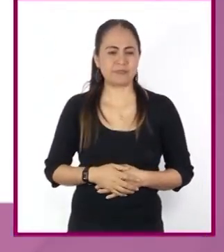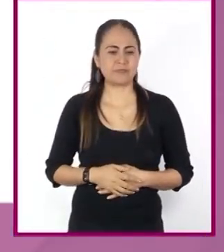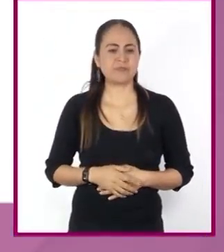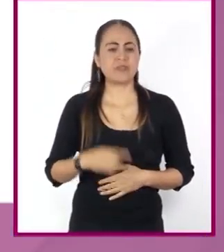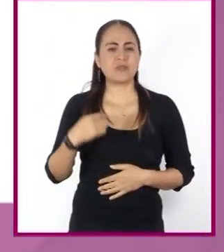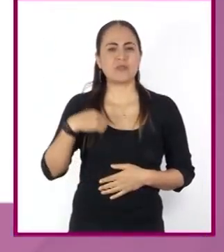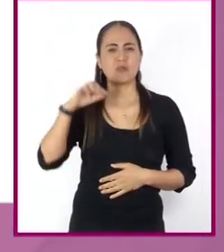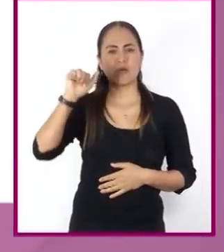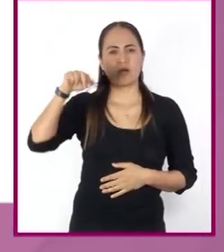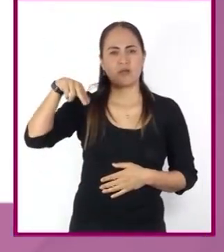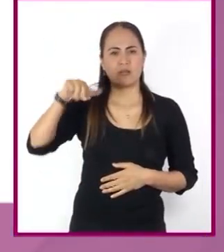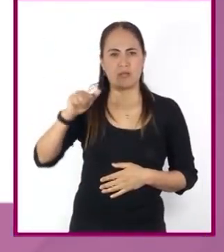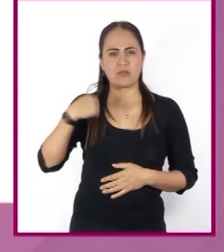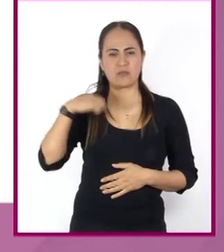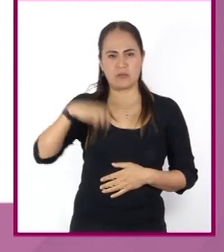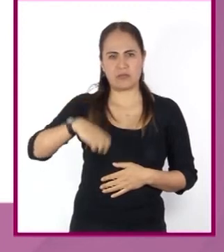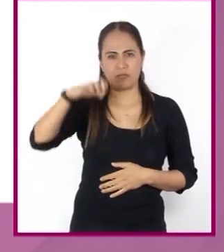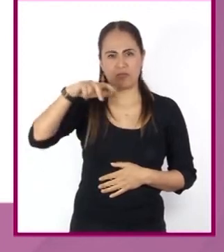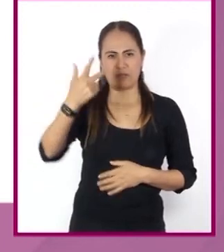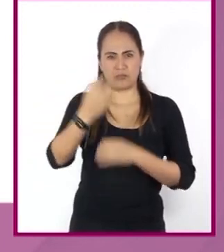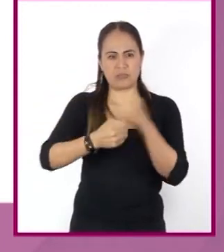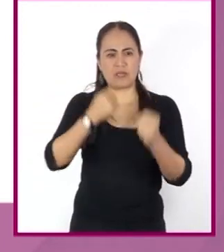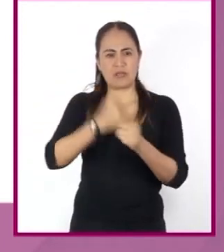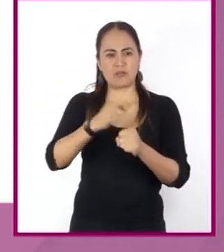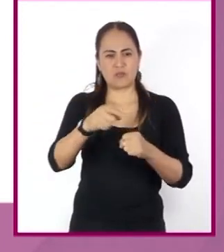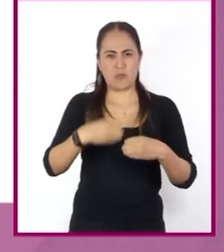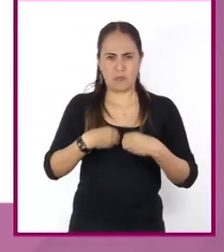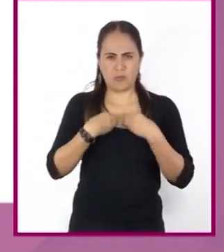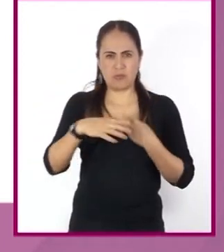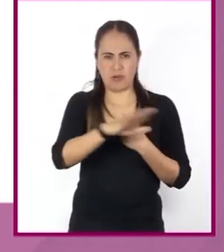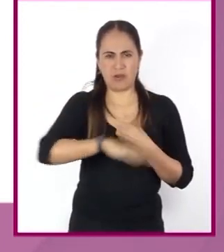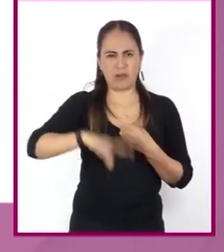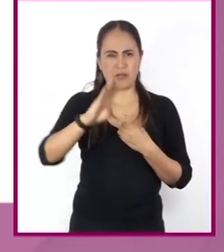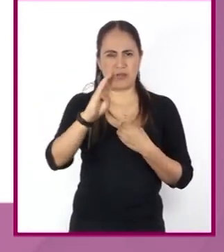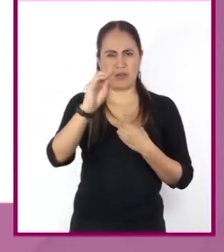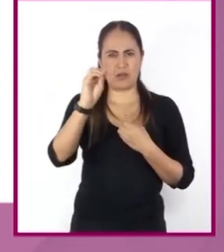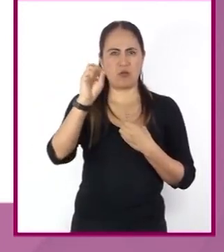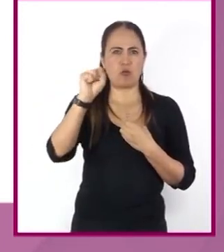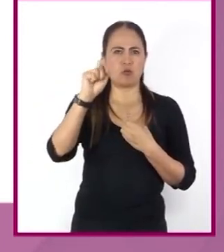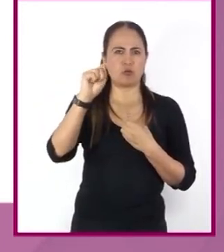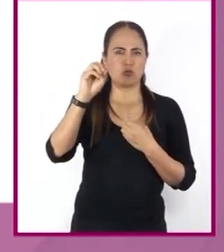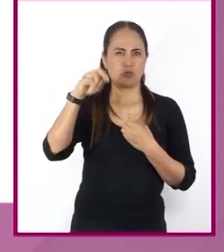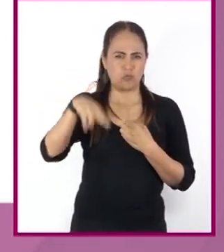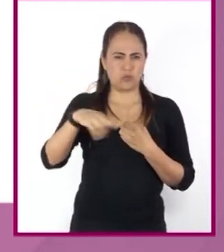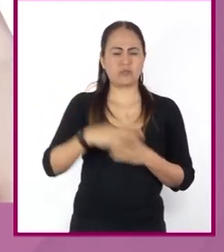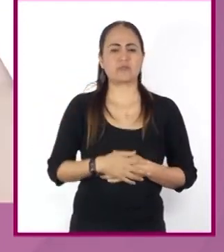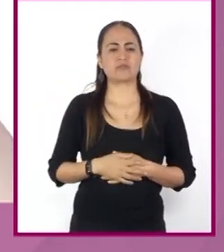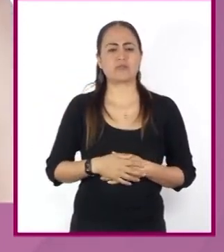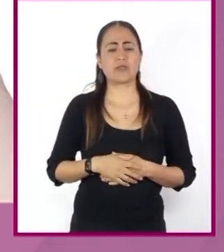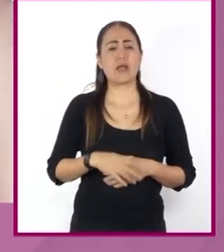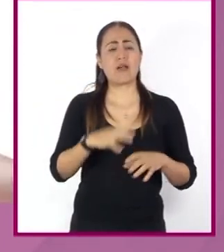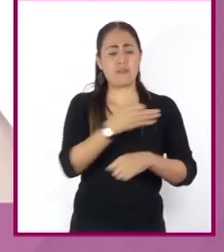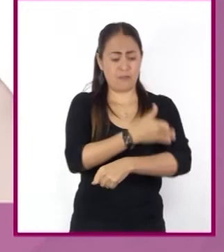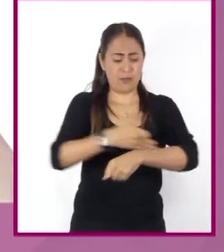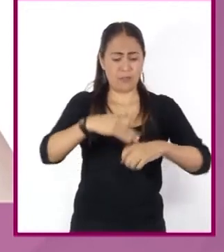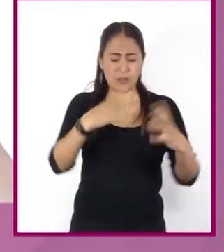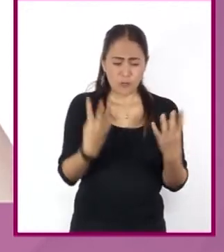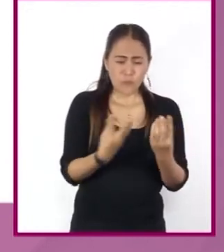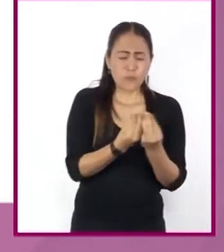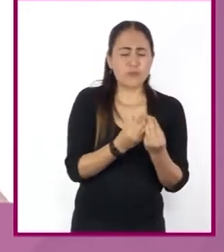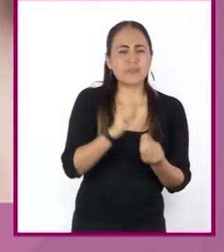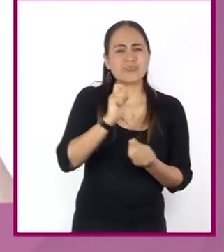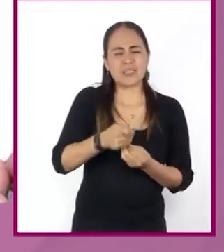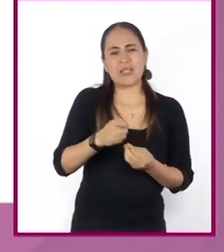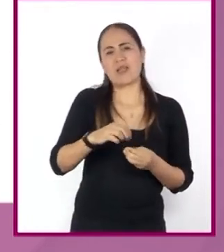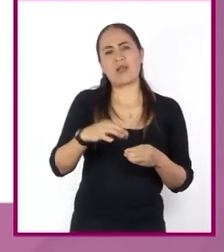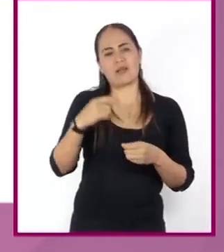Cabot. Tengo 13 años y vivo con mis padres en Boston, Massachusetts. Uno de mis momentos familiares preferidos es la hora